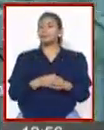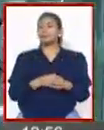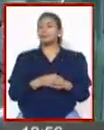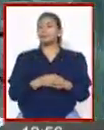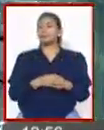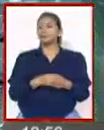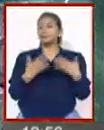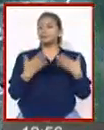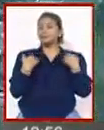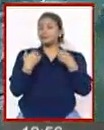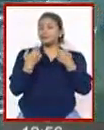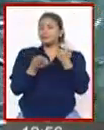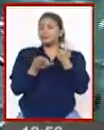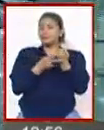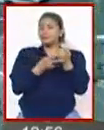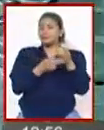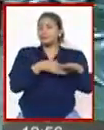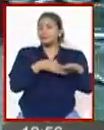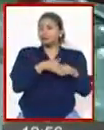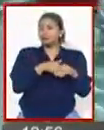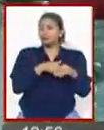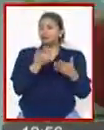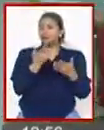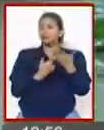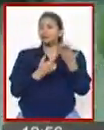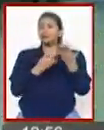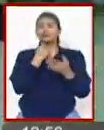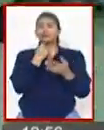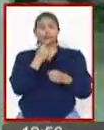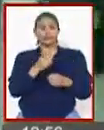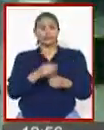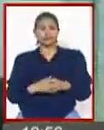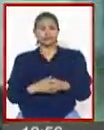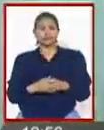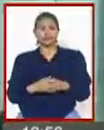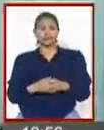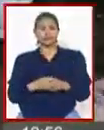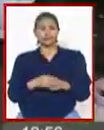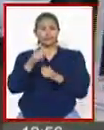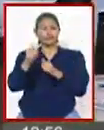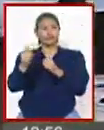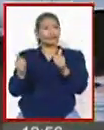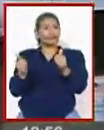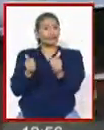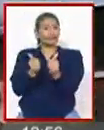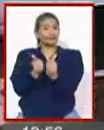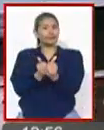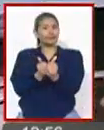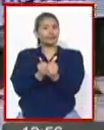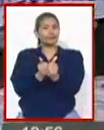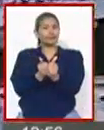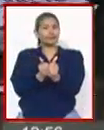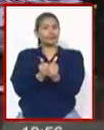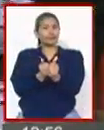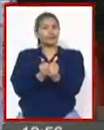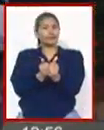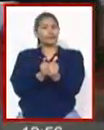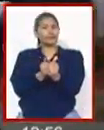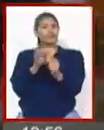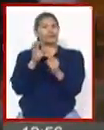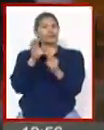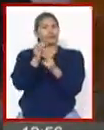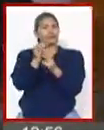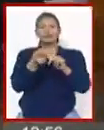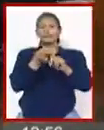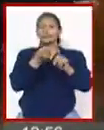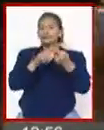metido, pero ya, ¿qué fue? Diciendo, han llegado, yo también he ido atrás. Lo que pasa, directamente la nos ha dado ahí, a mi